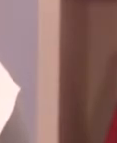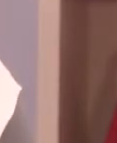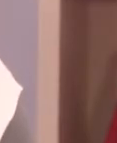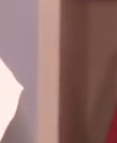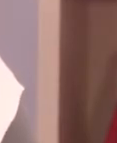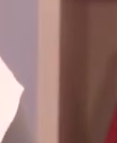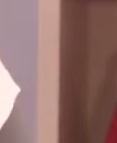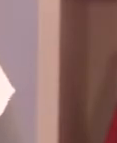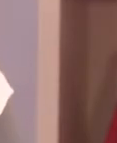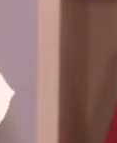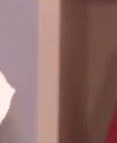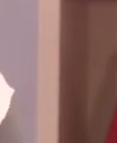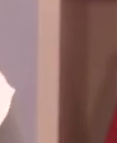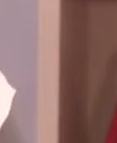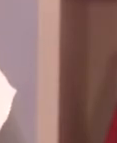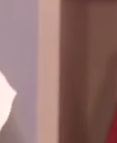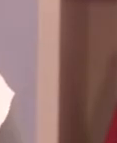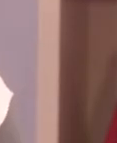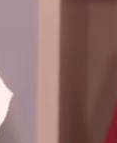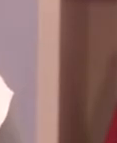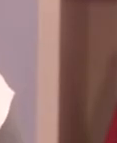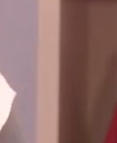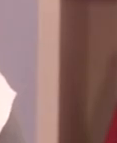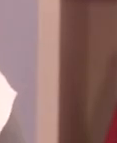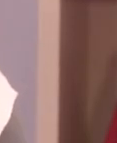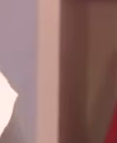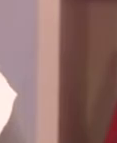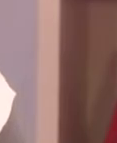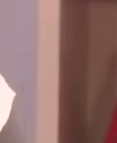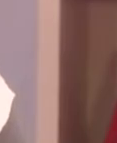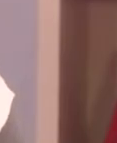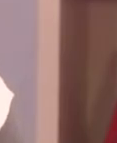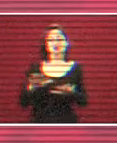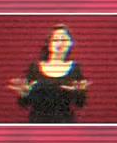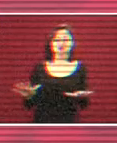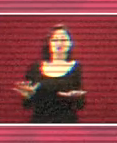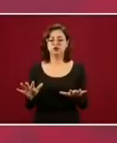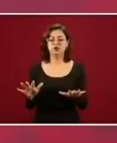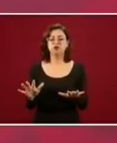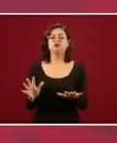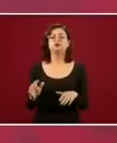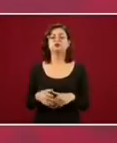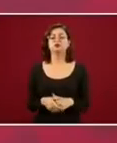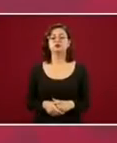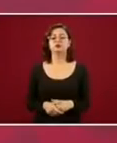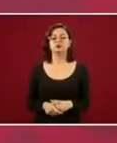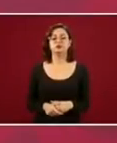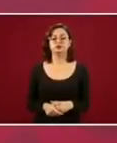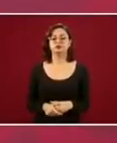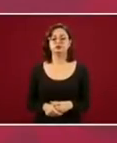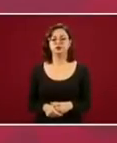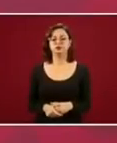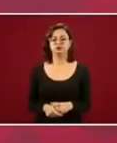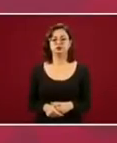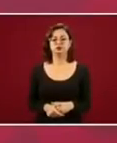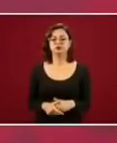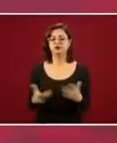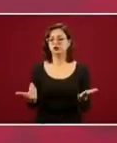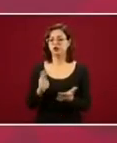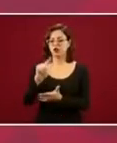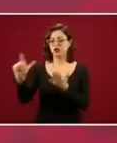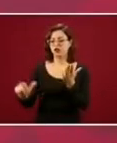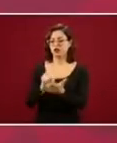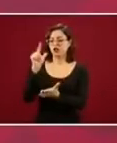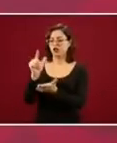asegura que todos están bien informados y que la mayoría votó a su favor. Ya se cumplió con lo que establece la